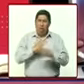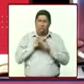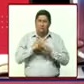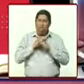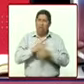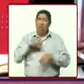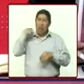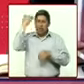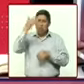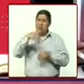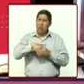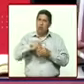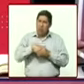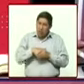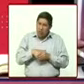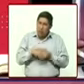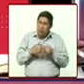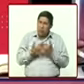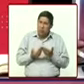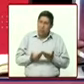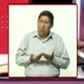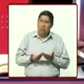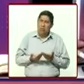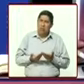inhabilitados para las próximas elecciones judiciales.